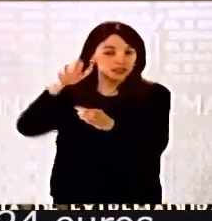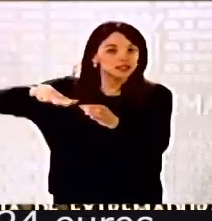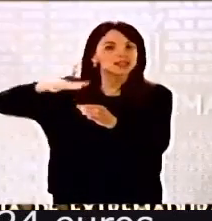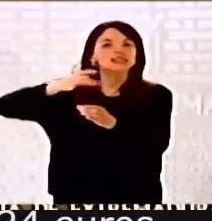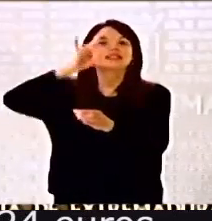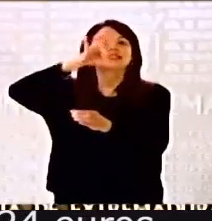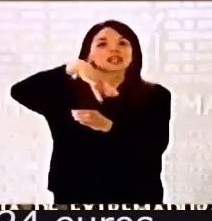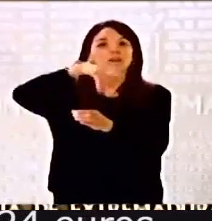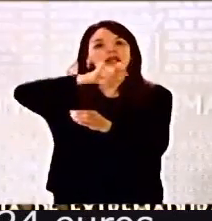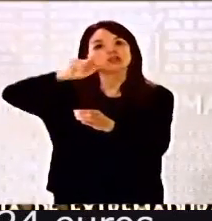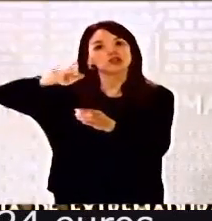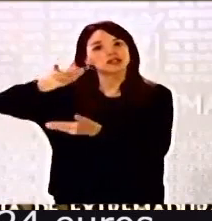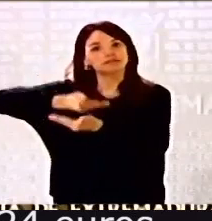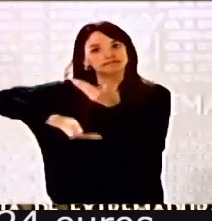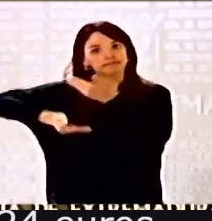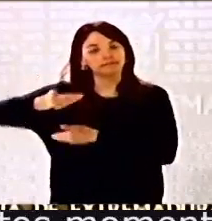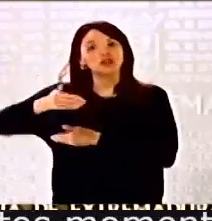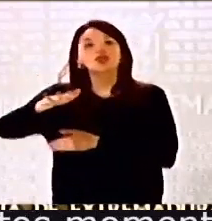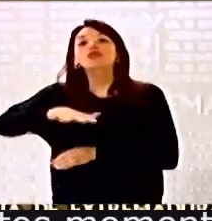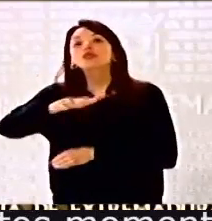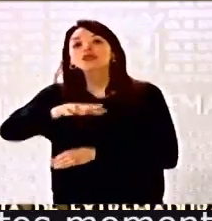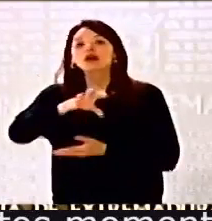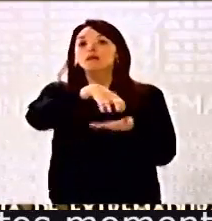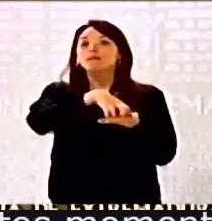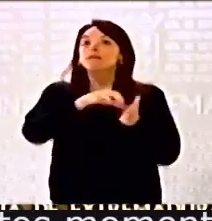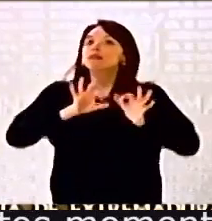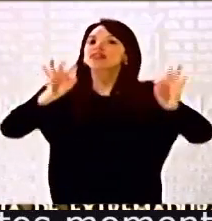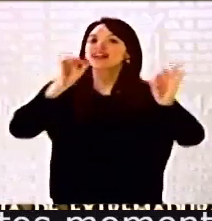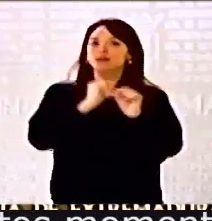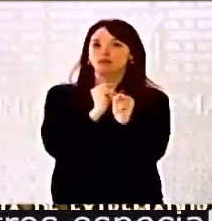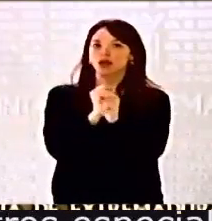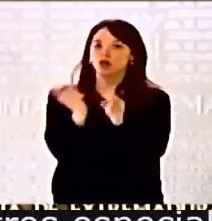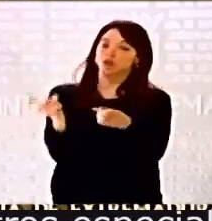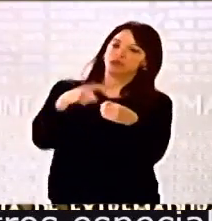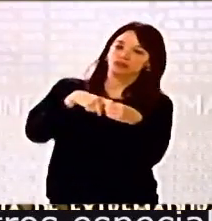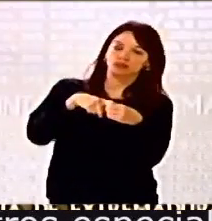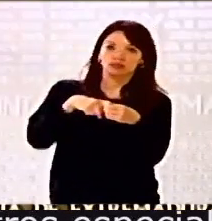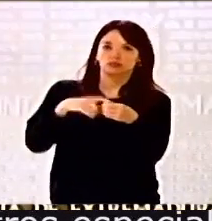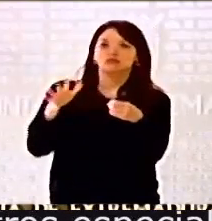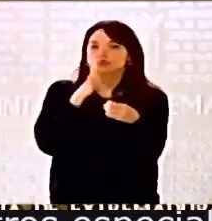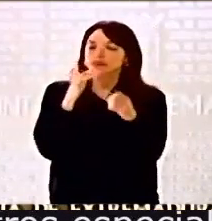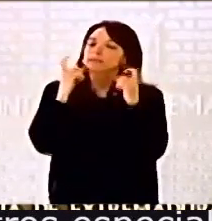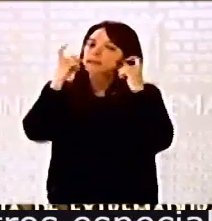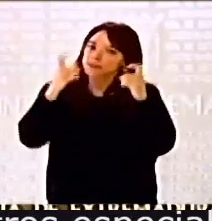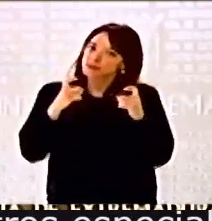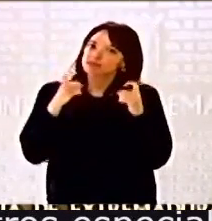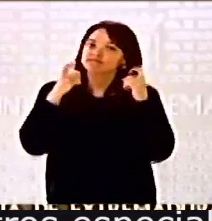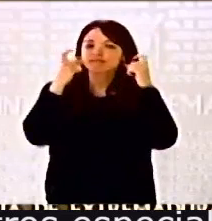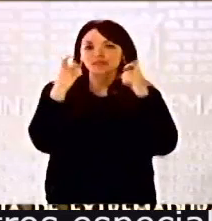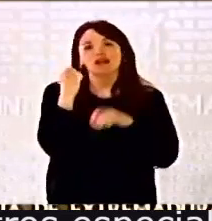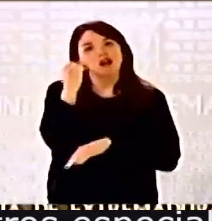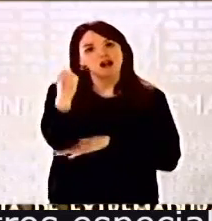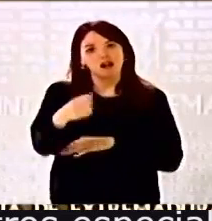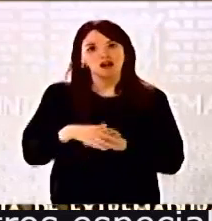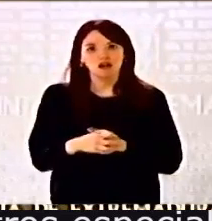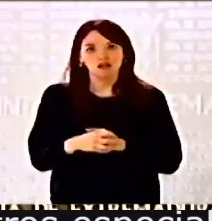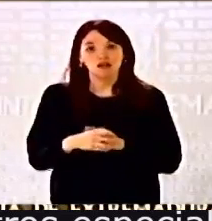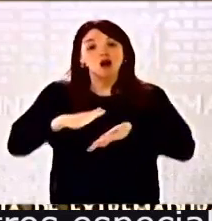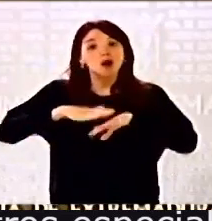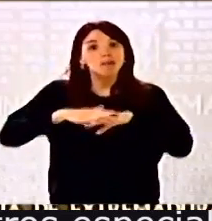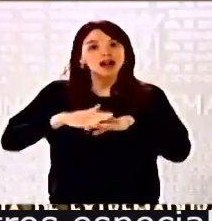las personas con discapacidad en los centros especiales de empleo y, por lo tanto, vamos a intentar también reforzar. Ya hacemos que el 50% de